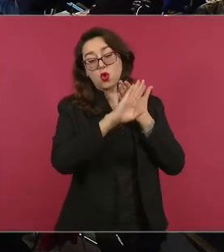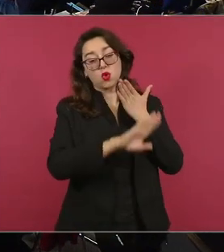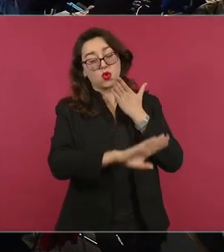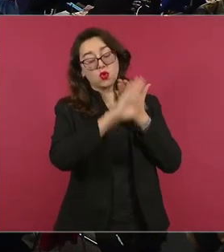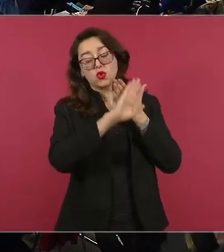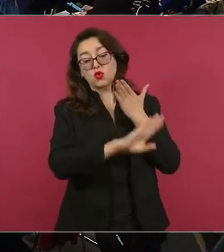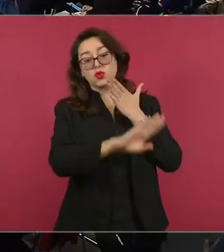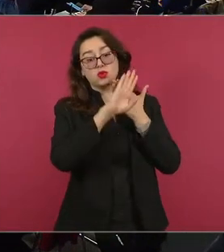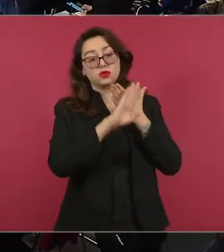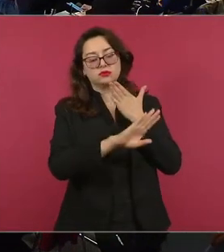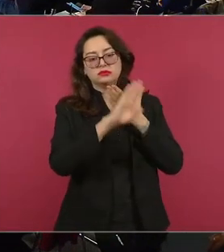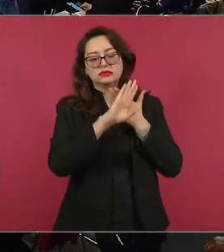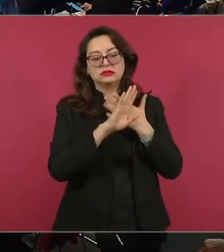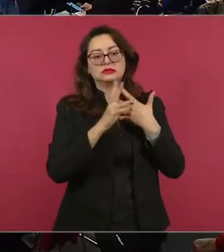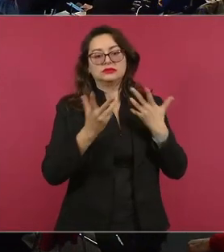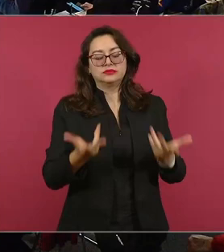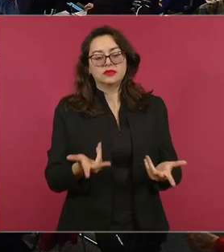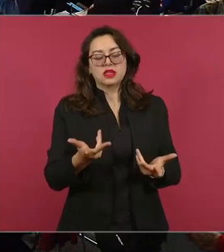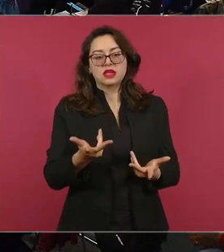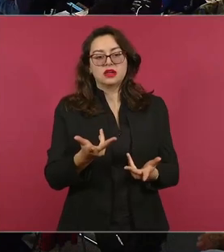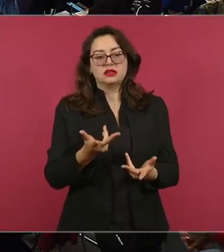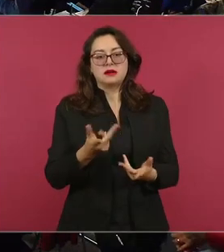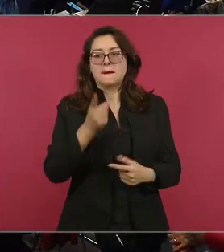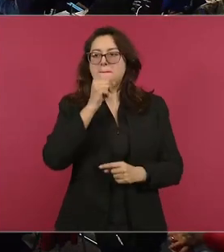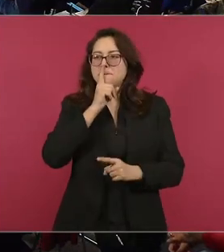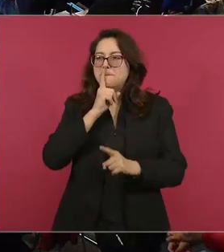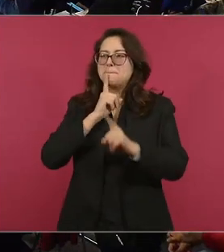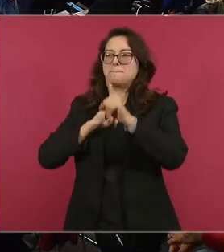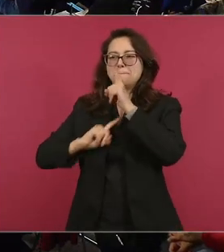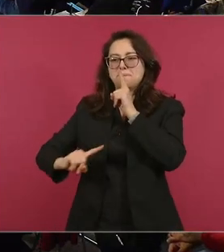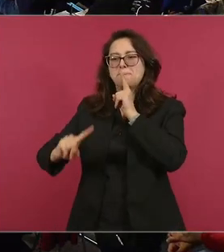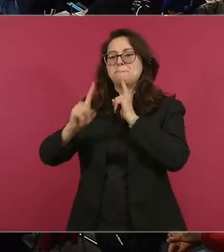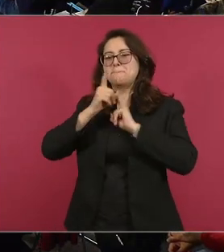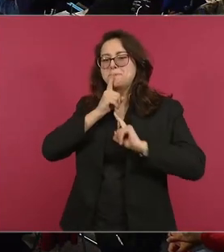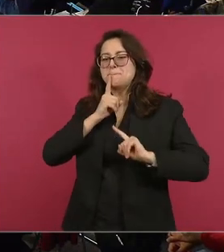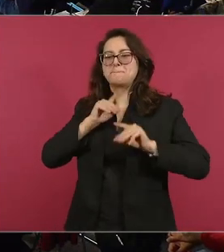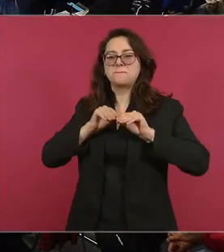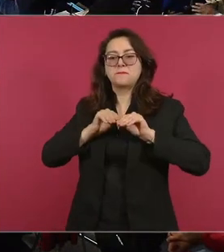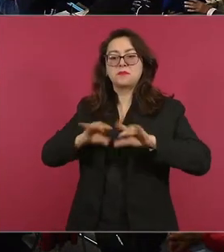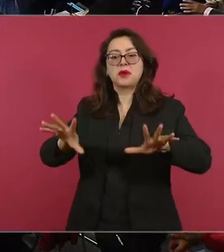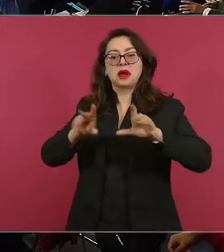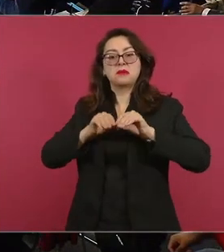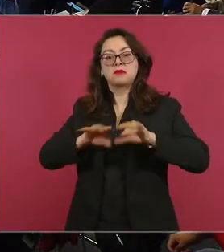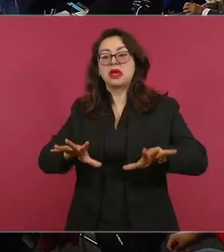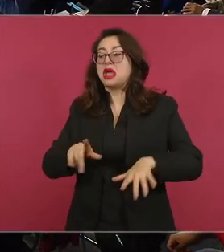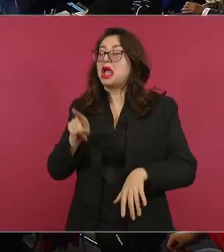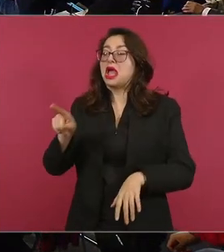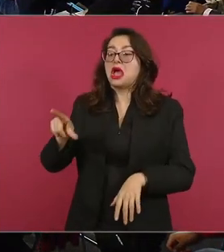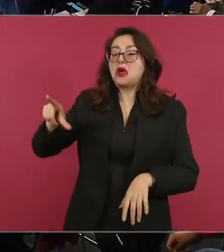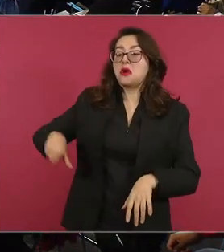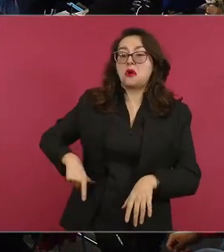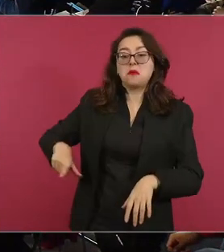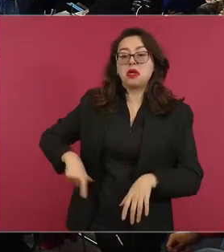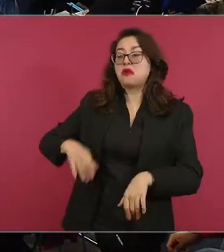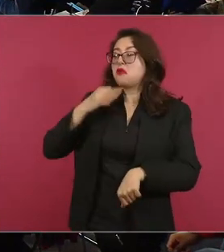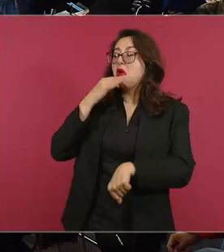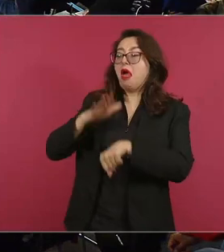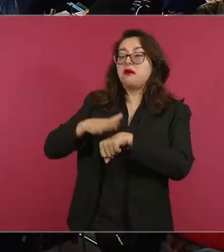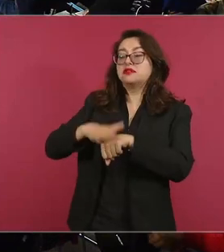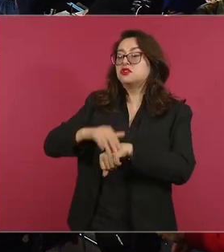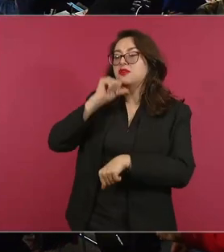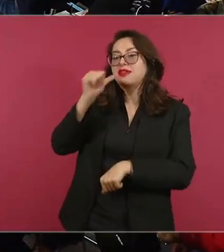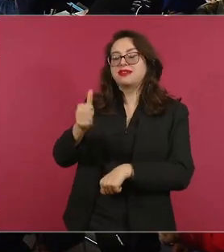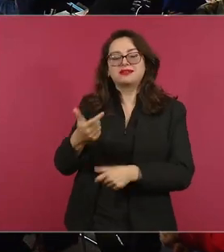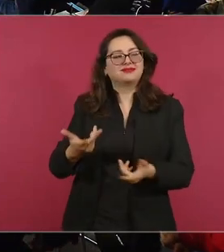Con el propósito de dañarnos, ¿no? Mienten de que nos avisó, y pues teníamos la